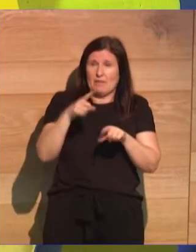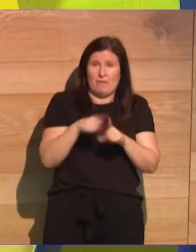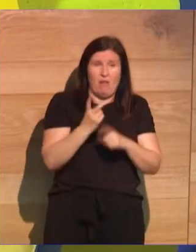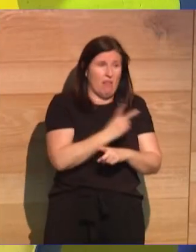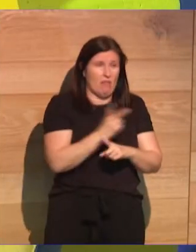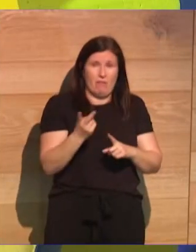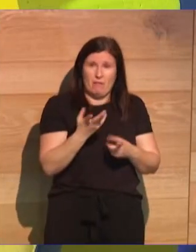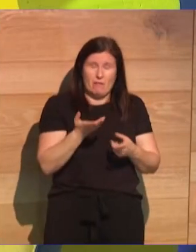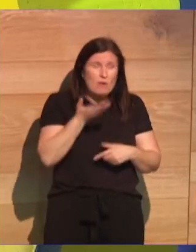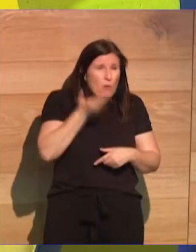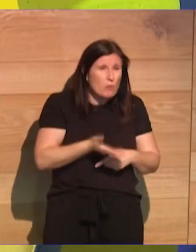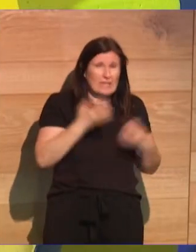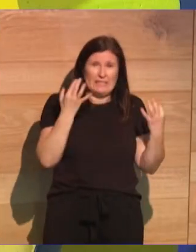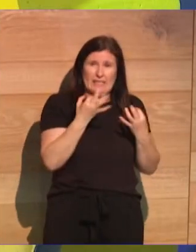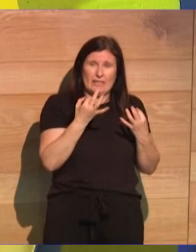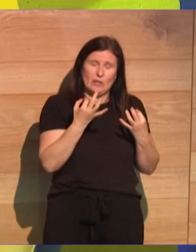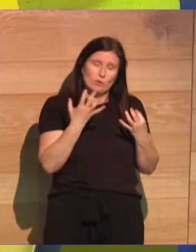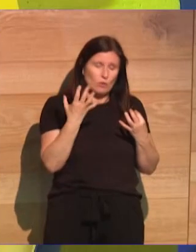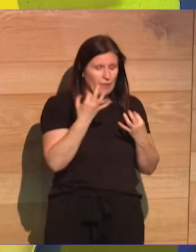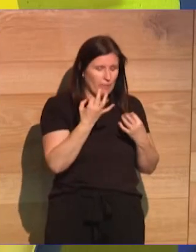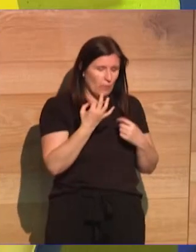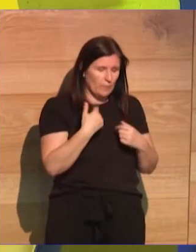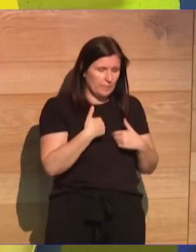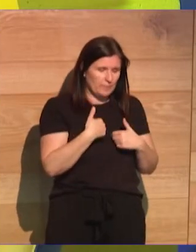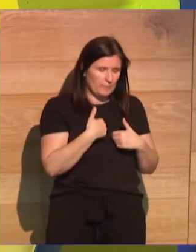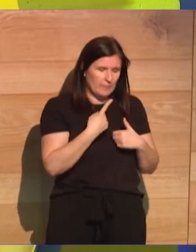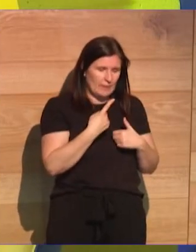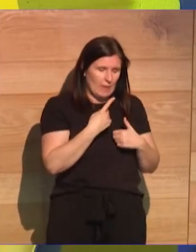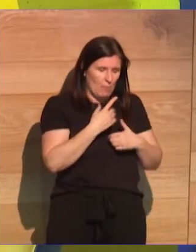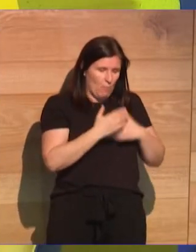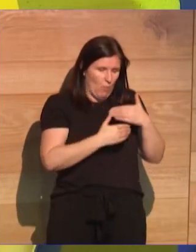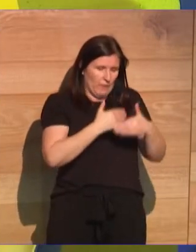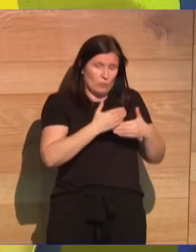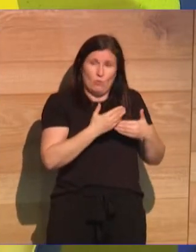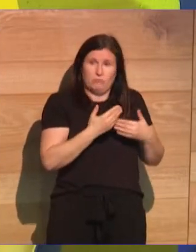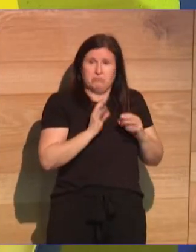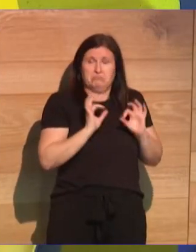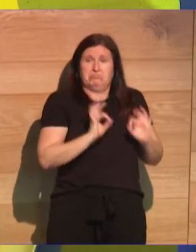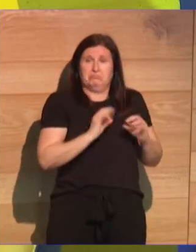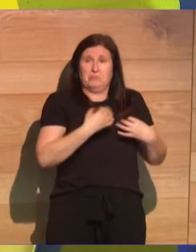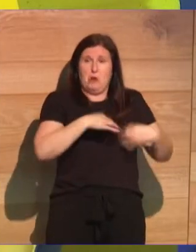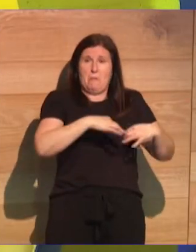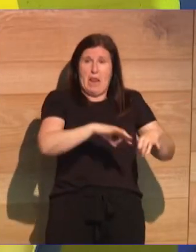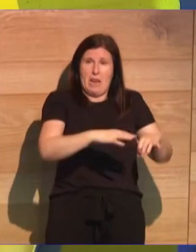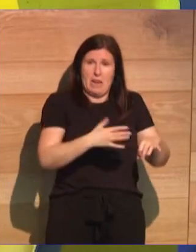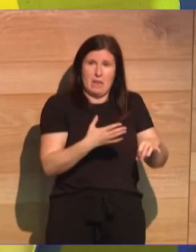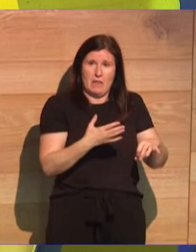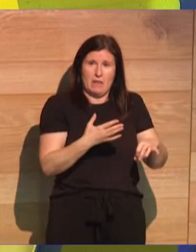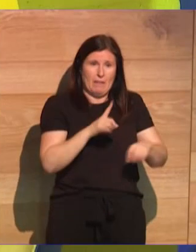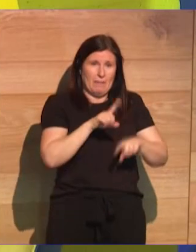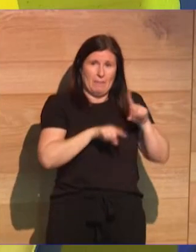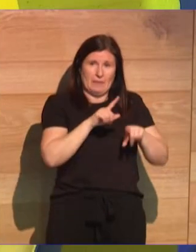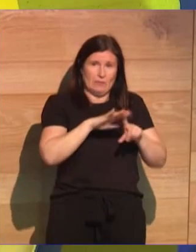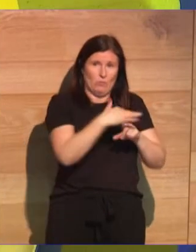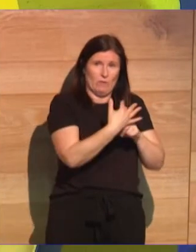para mí tenemos que incorporar todo esto en el proceso normal de que hay situaciones que